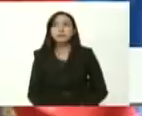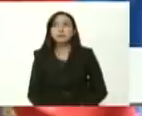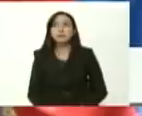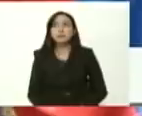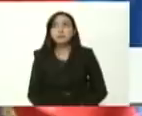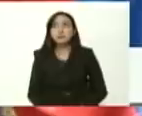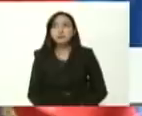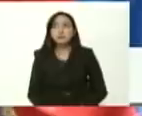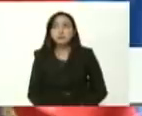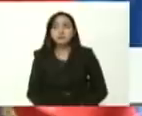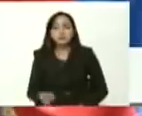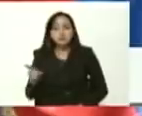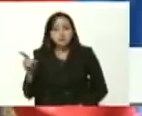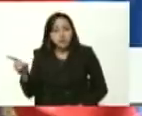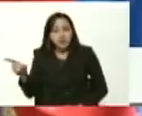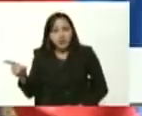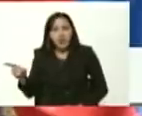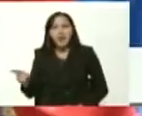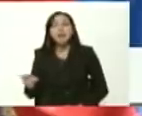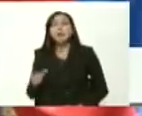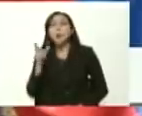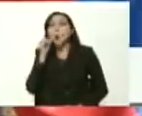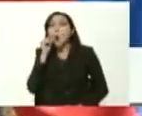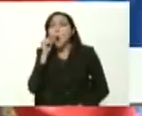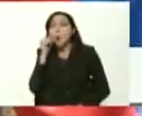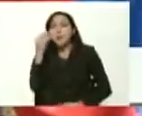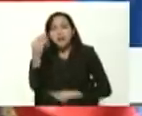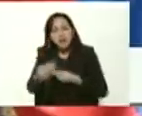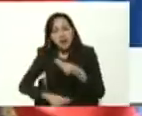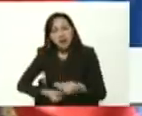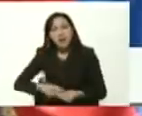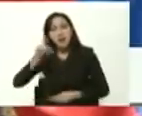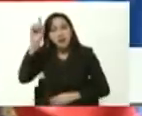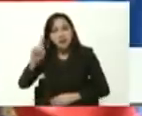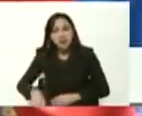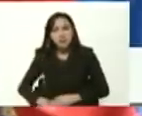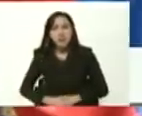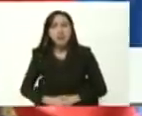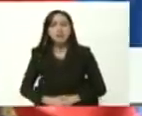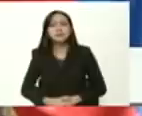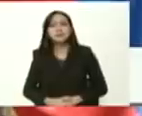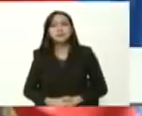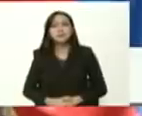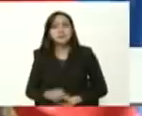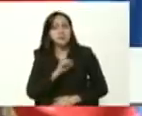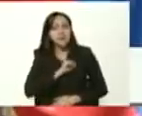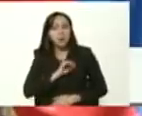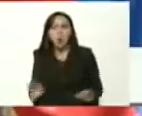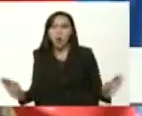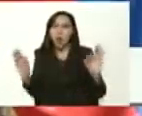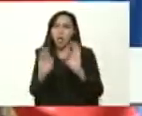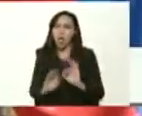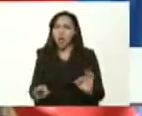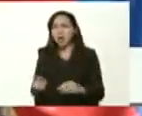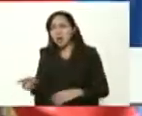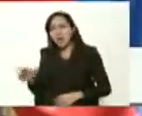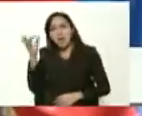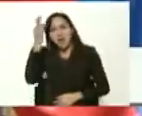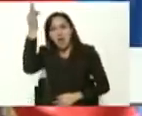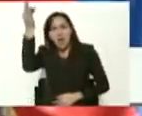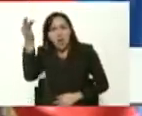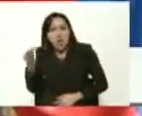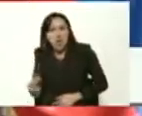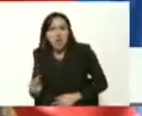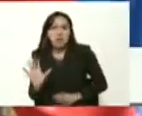y llevaba de manera paralela, sin temor a nada, creyendo que